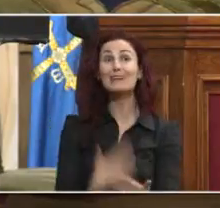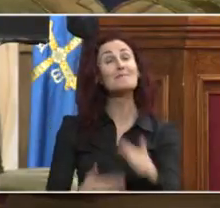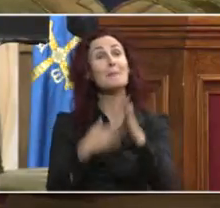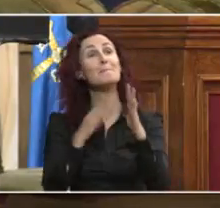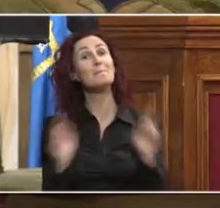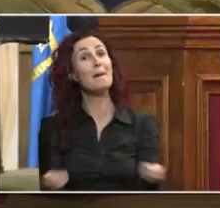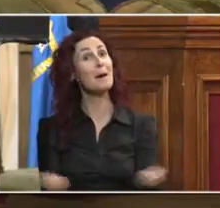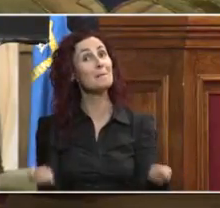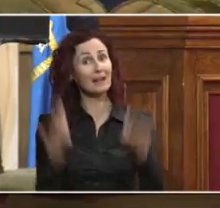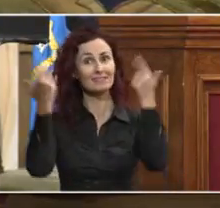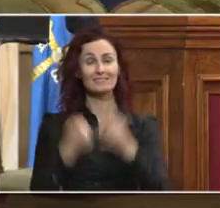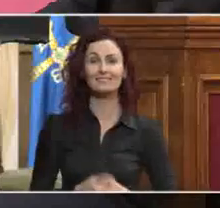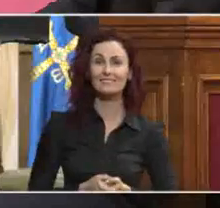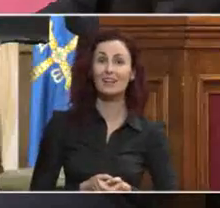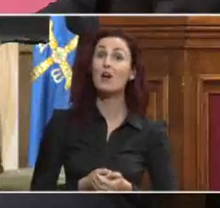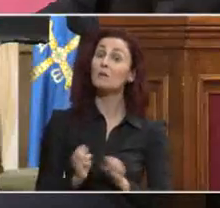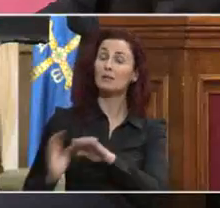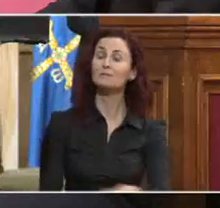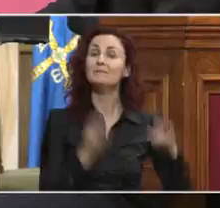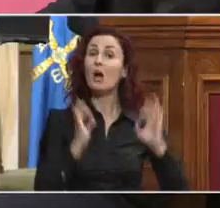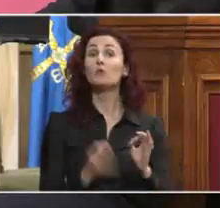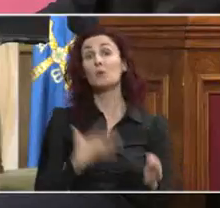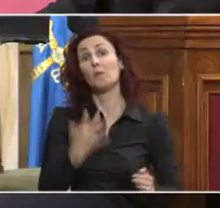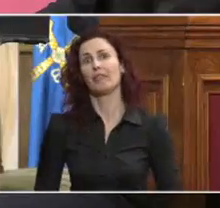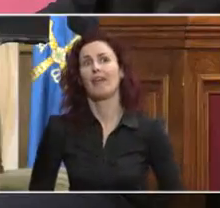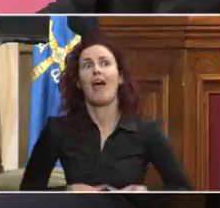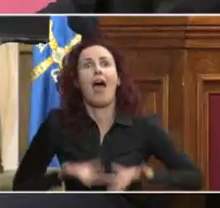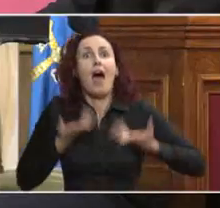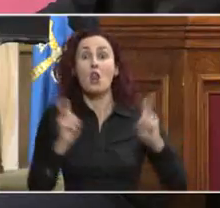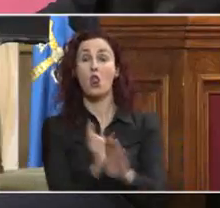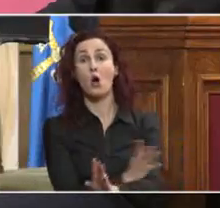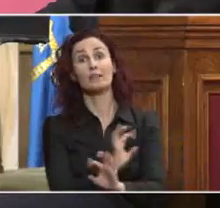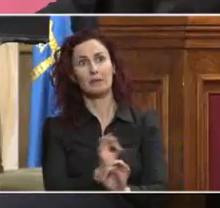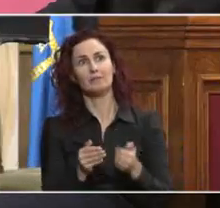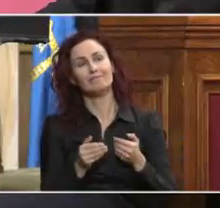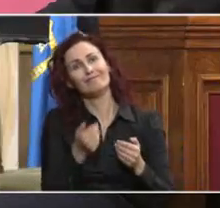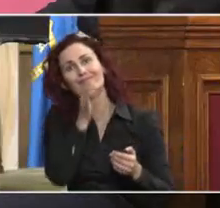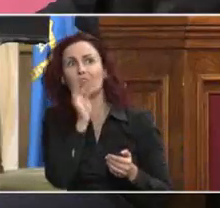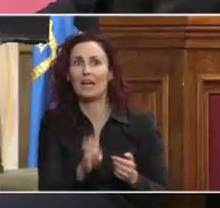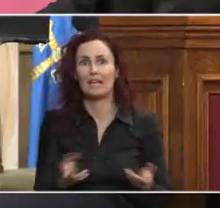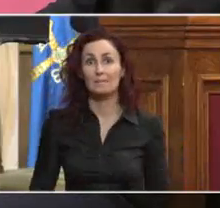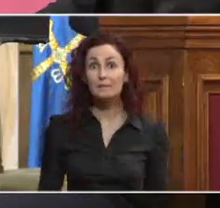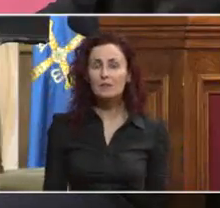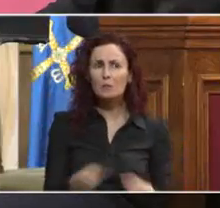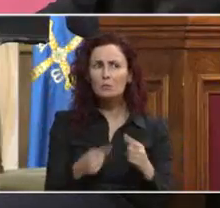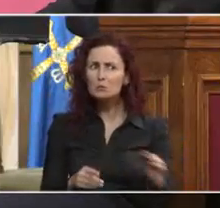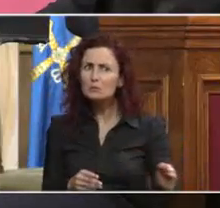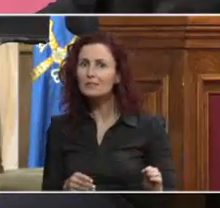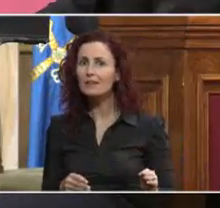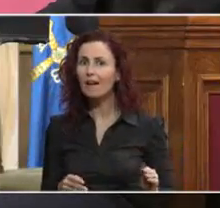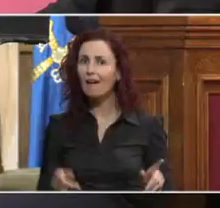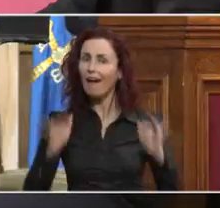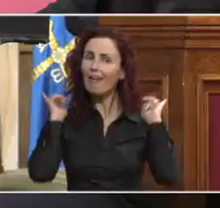pan, pararán para pan. Bueno, tal vez no de emoción, pero Cassirer habría llorado. ¿Y su música? Posee